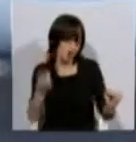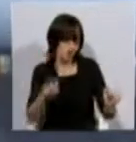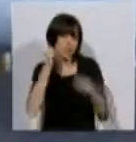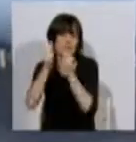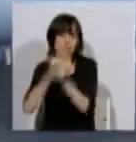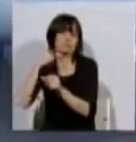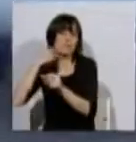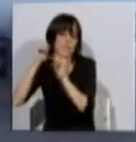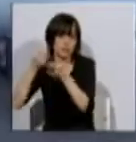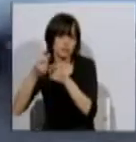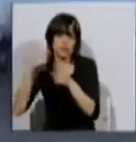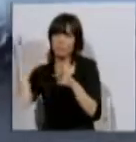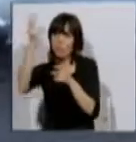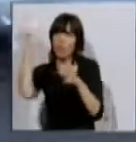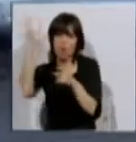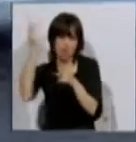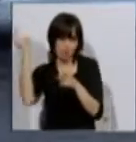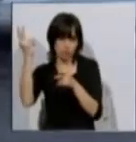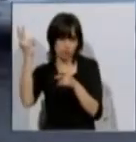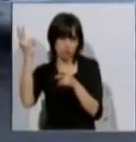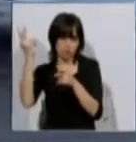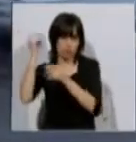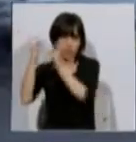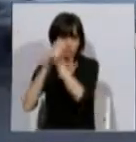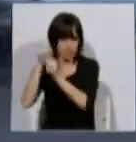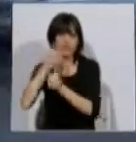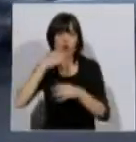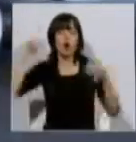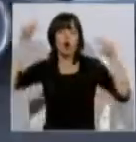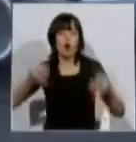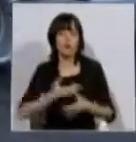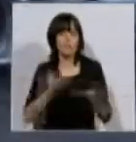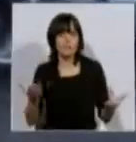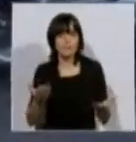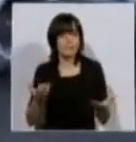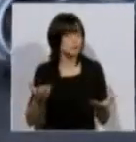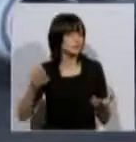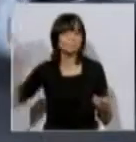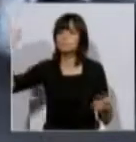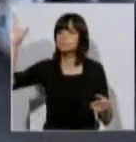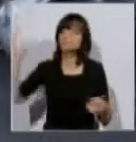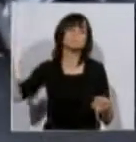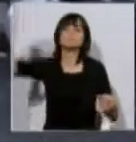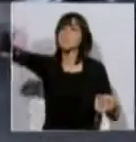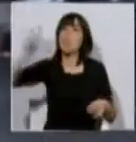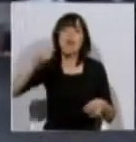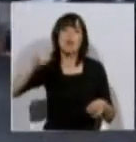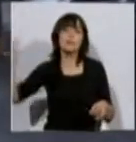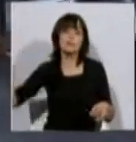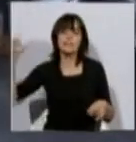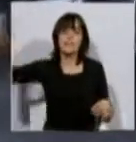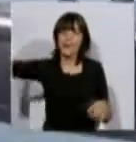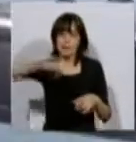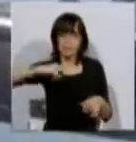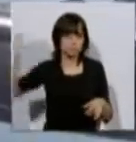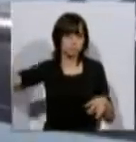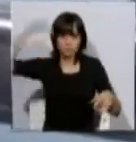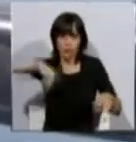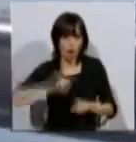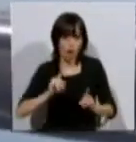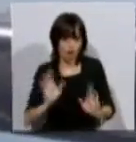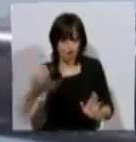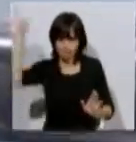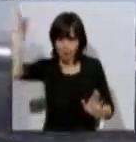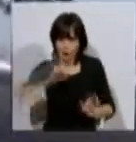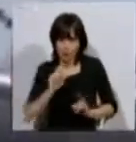República Argentina, dijeron y dieron la confirmación de que no la van a incorporar como posible pasajera. Así que